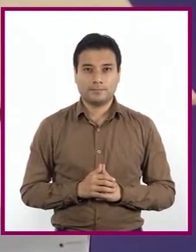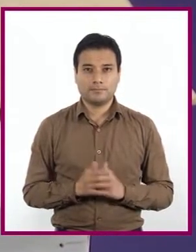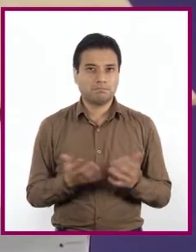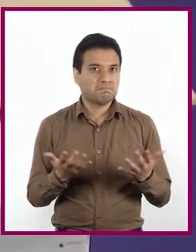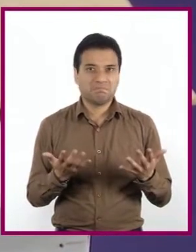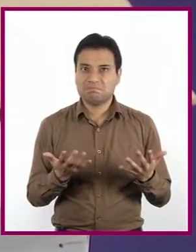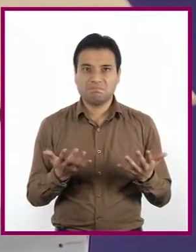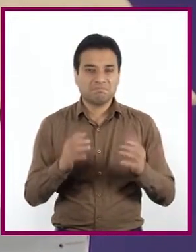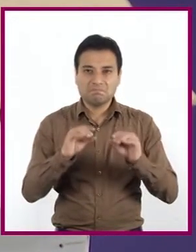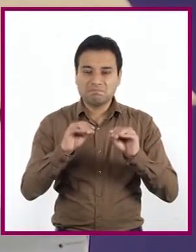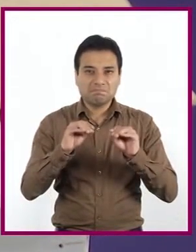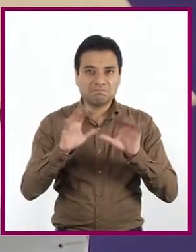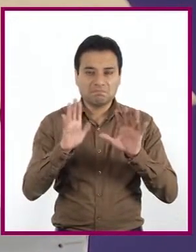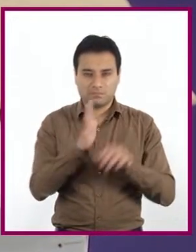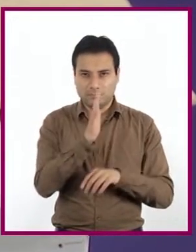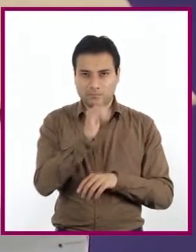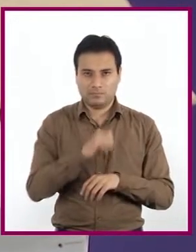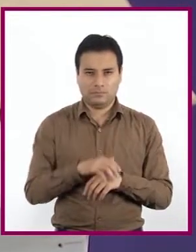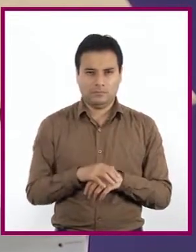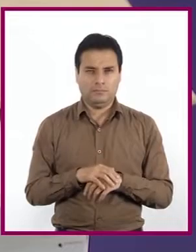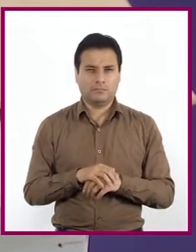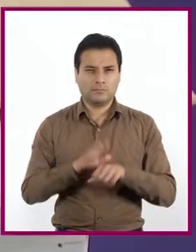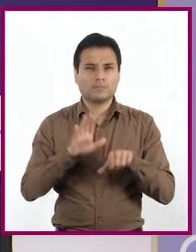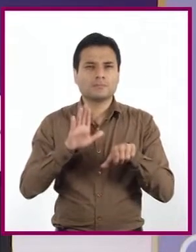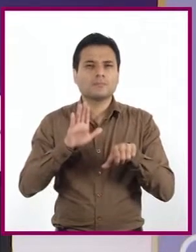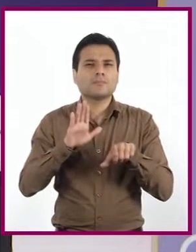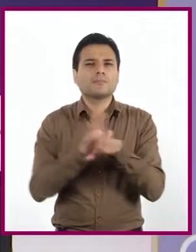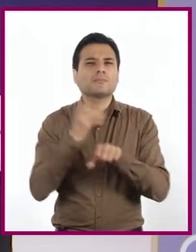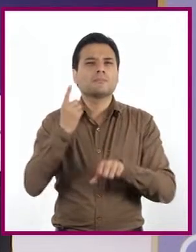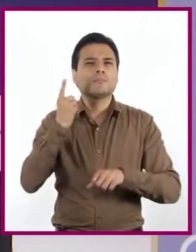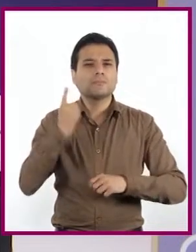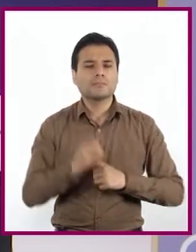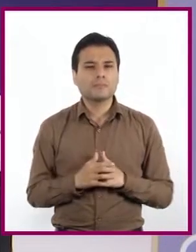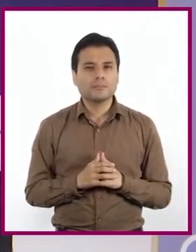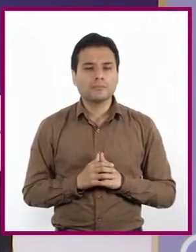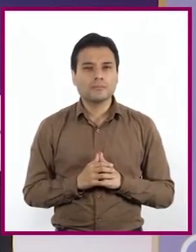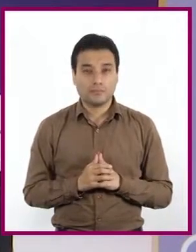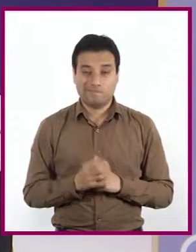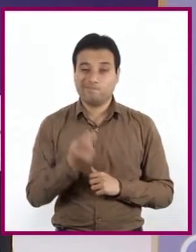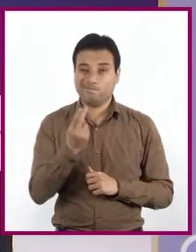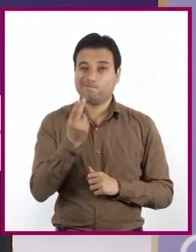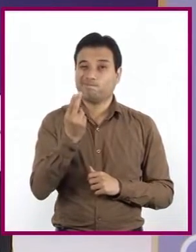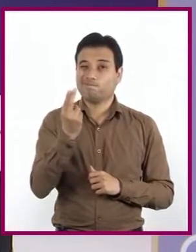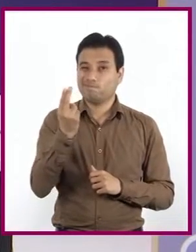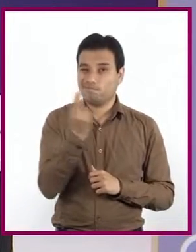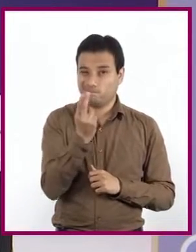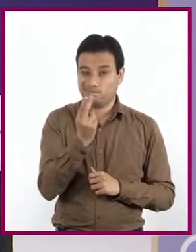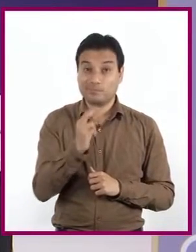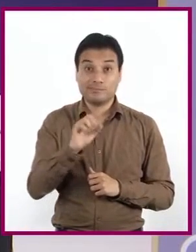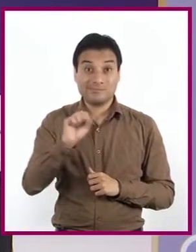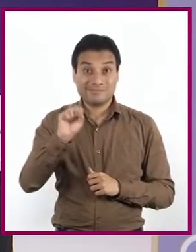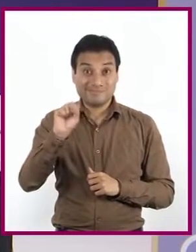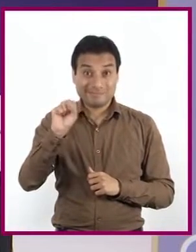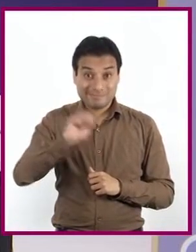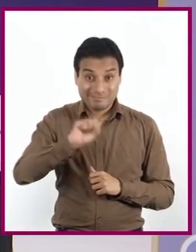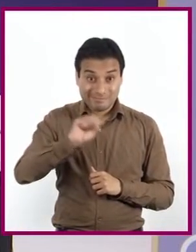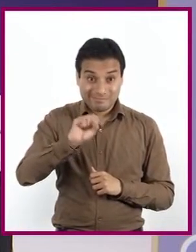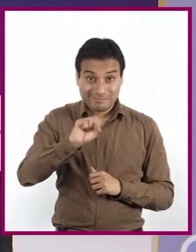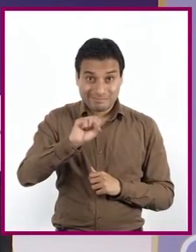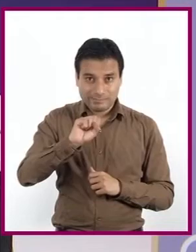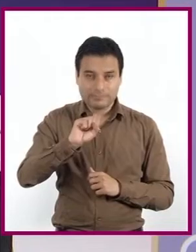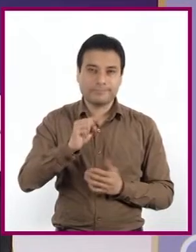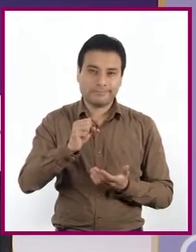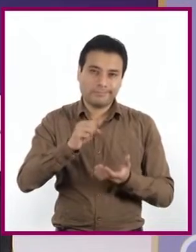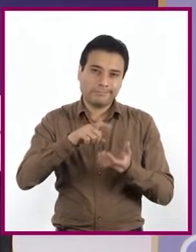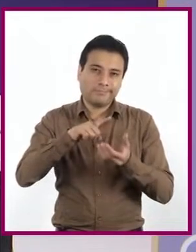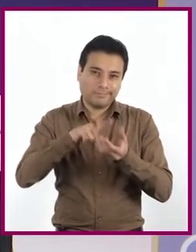enciende el foco. Pero, ¿por qué no enciende? Es necesario que el cloruro de sodio se encuentre en